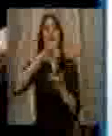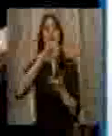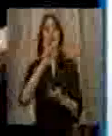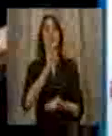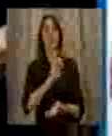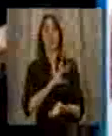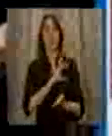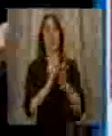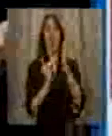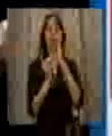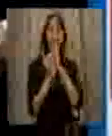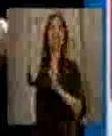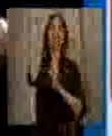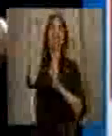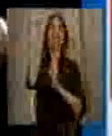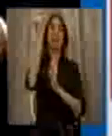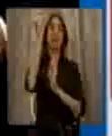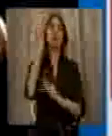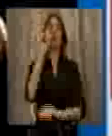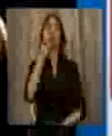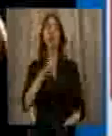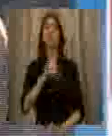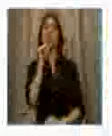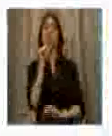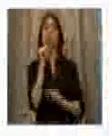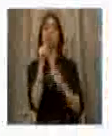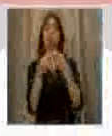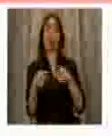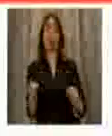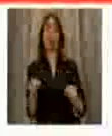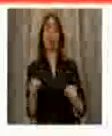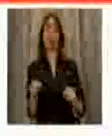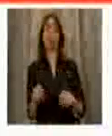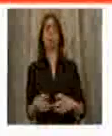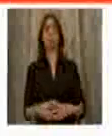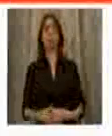país desarrollado y sin pobreza.